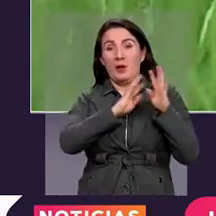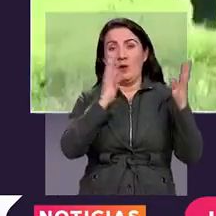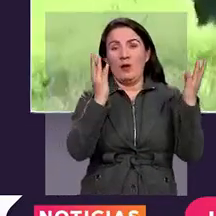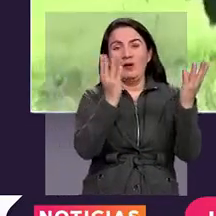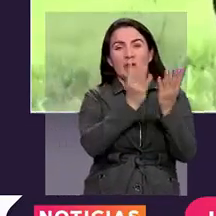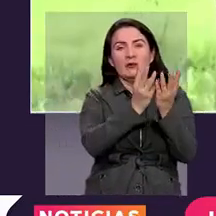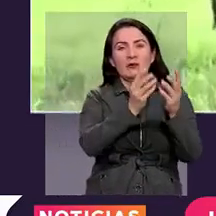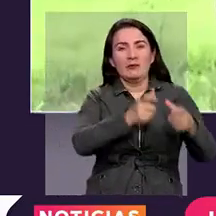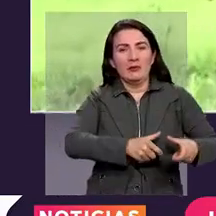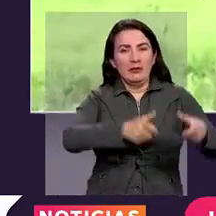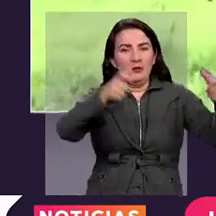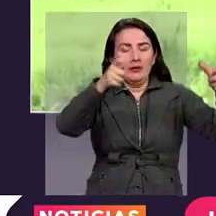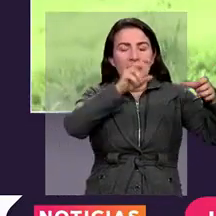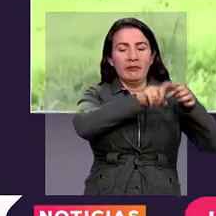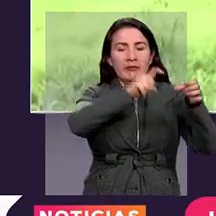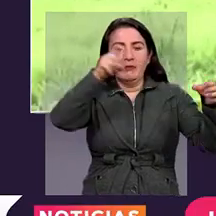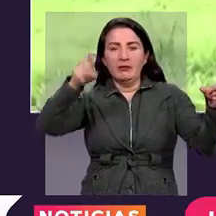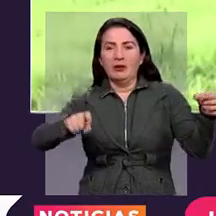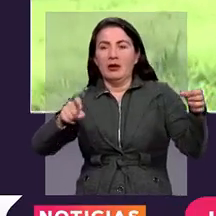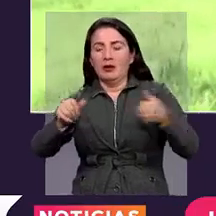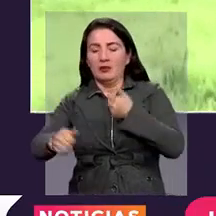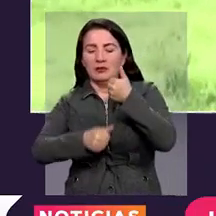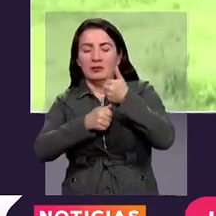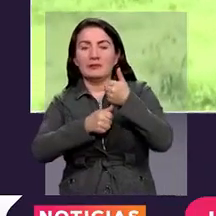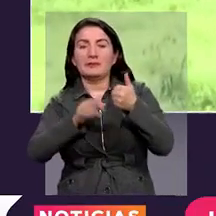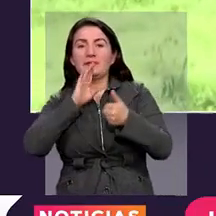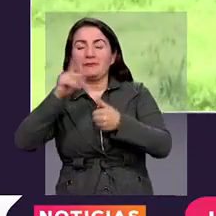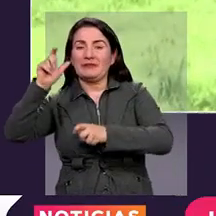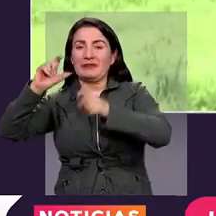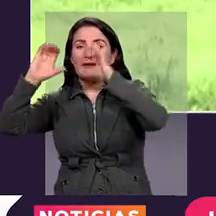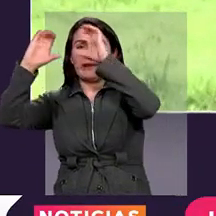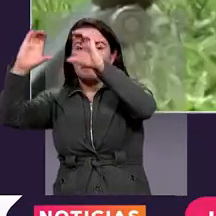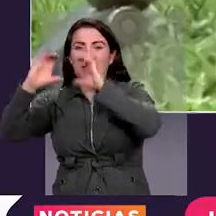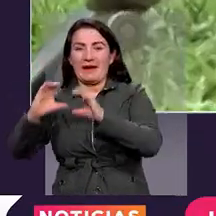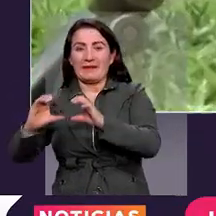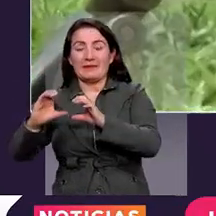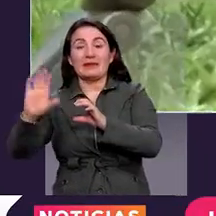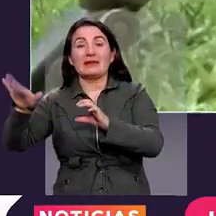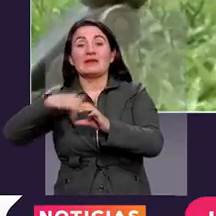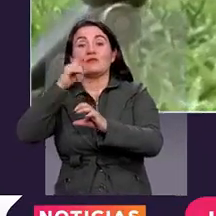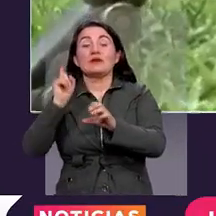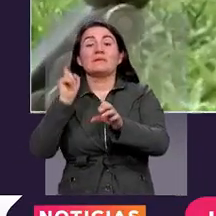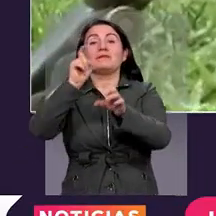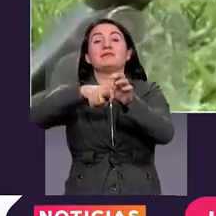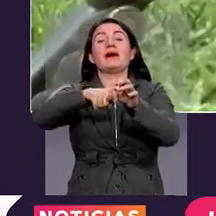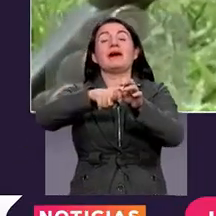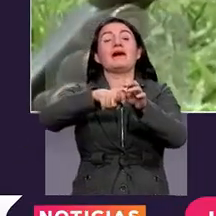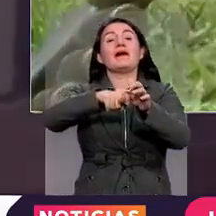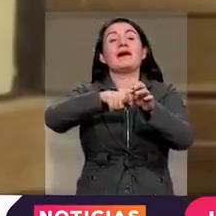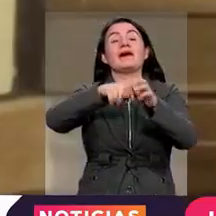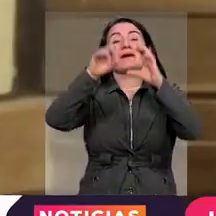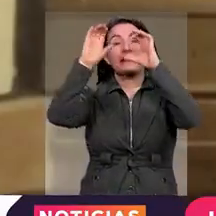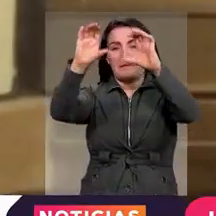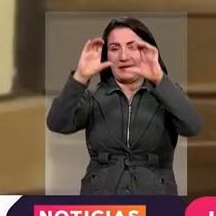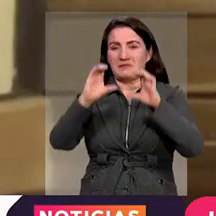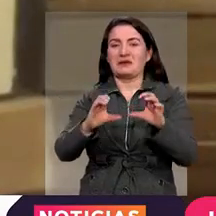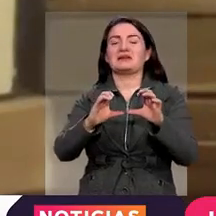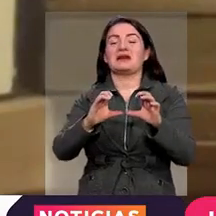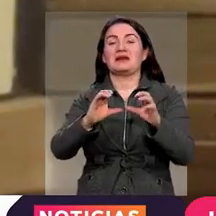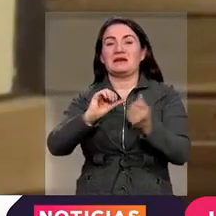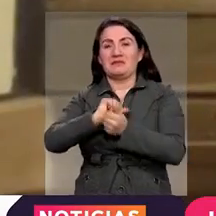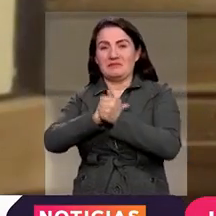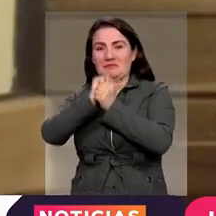República como suplente de la Cámara de Representantes, pero después ocupa la curul en la Cámara de Representantes y pasa